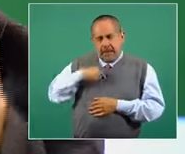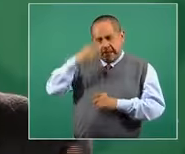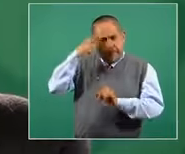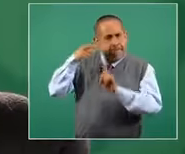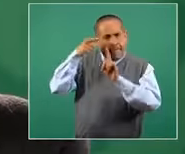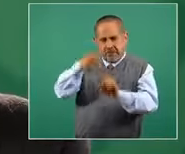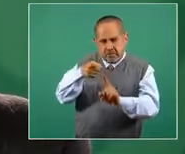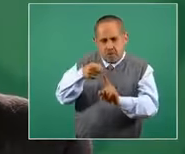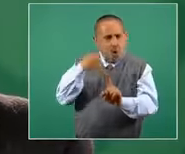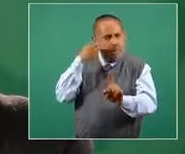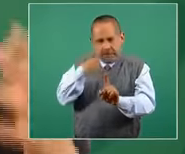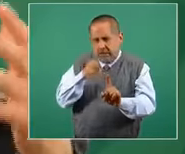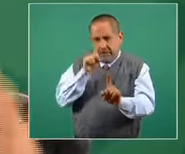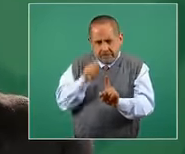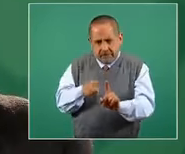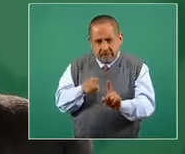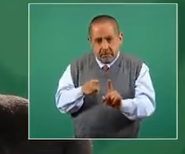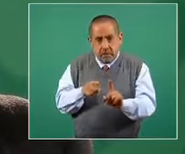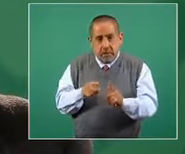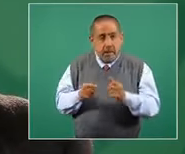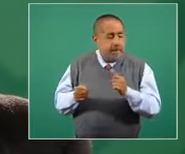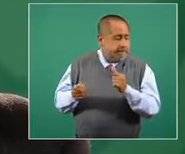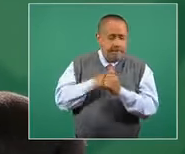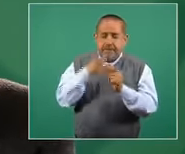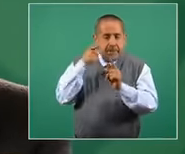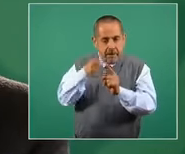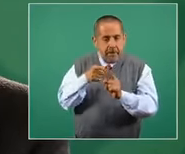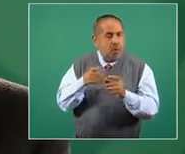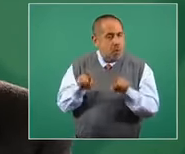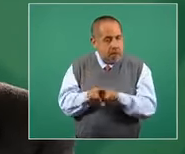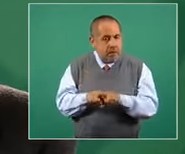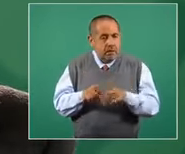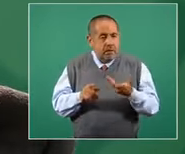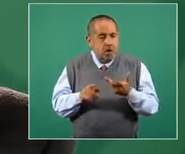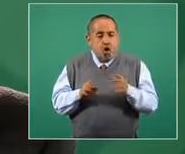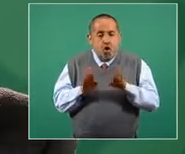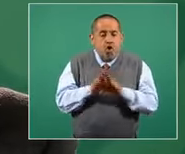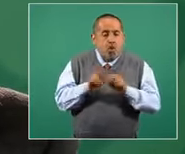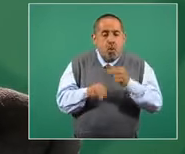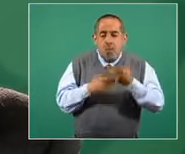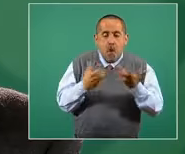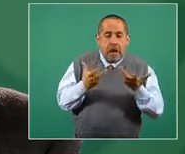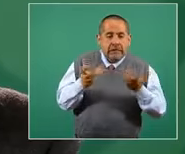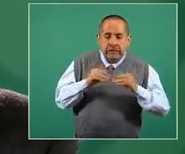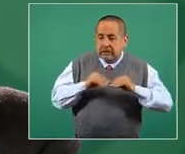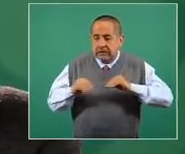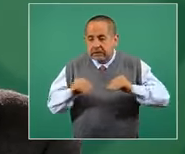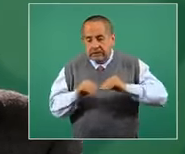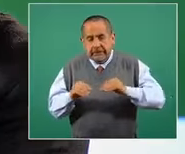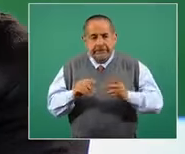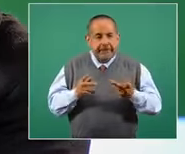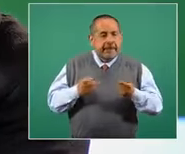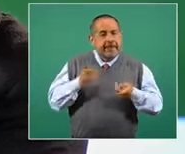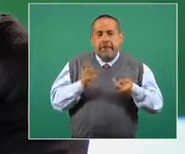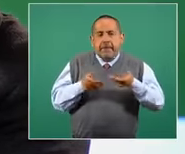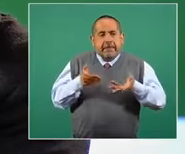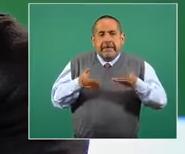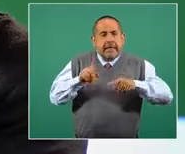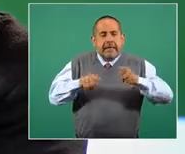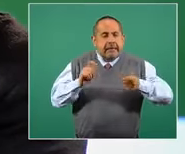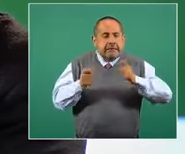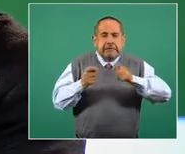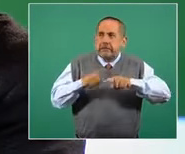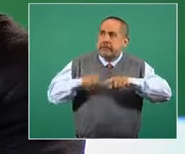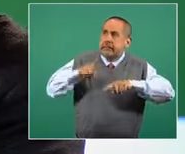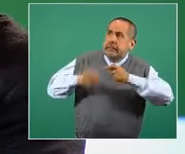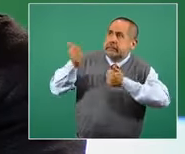el objetivo es la misma, la priorización es la misma. Los detalles operativos los estaremos ajustando precisamente a